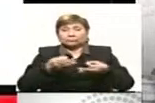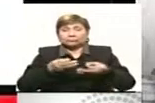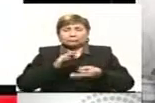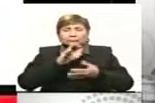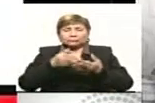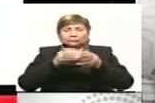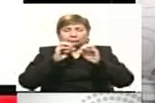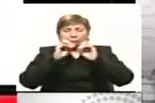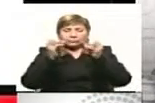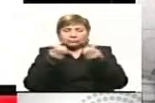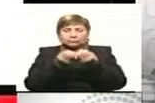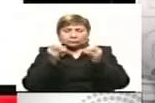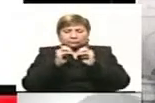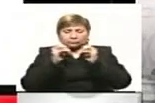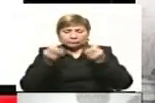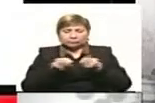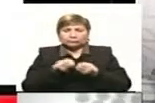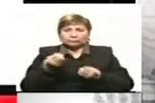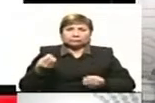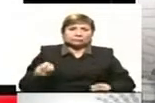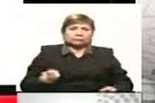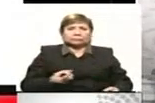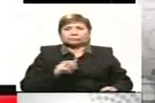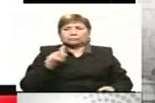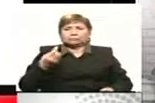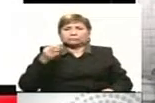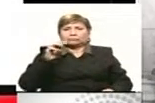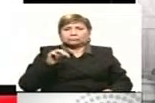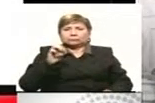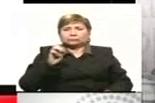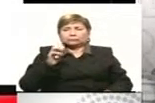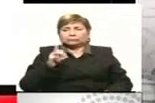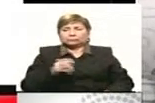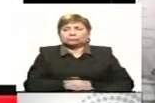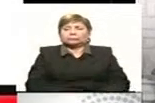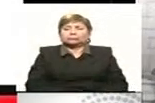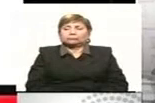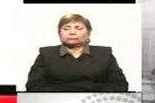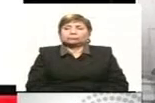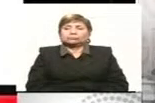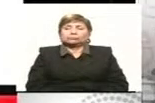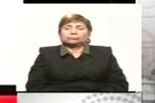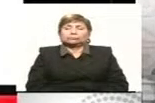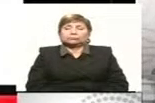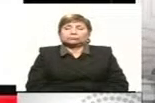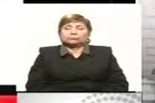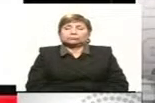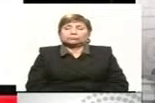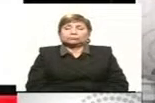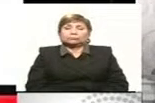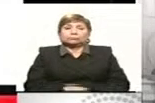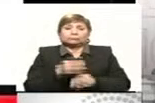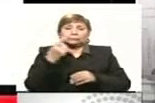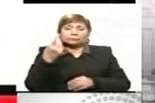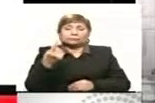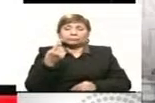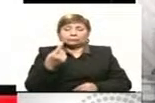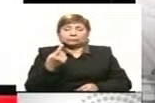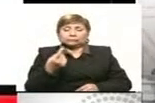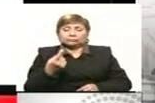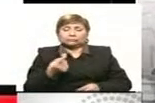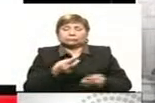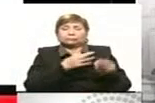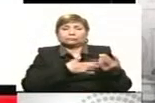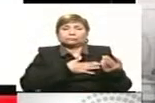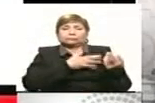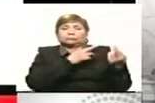organismos adscritos. Este es solo el MEF, ¿no? Digamos que si yo quisiera individualizar mi responsabilidad en lo que